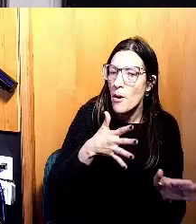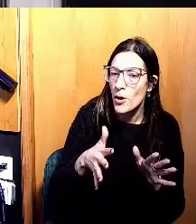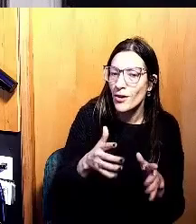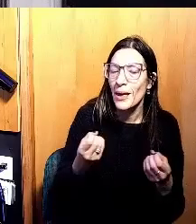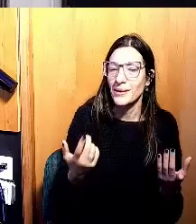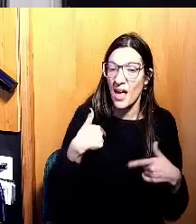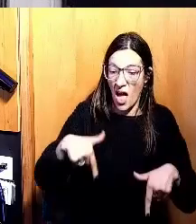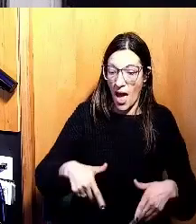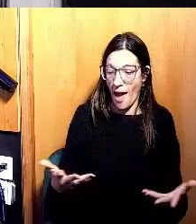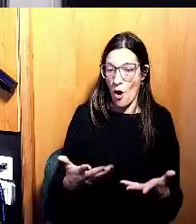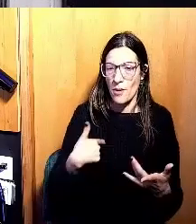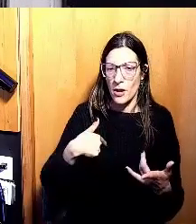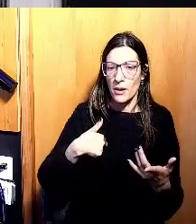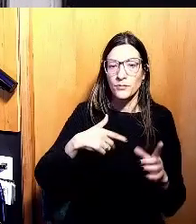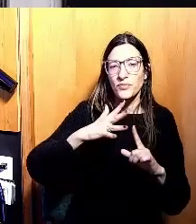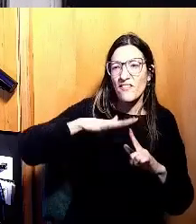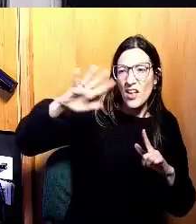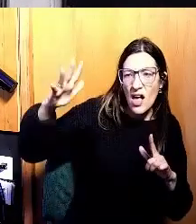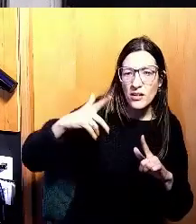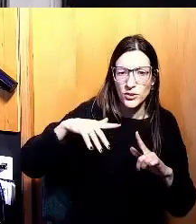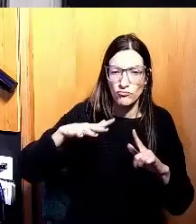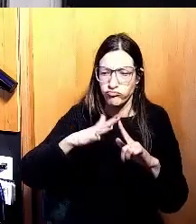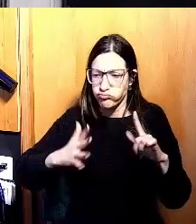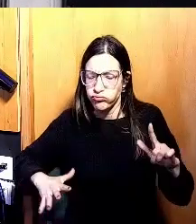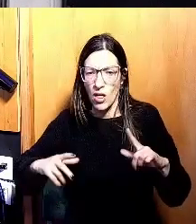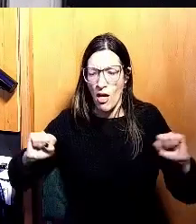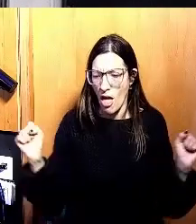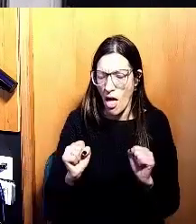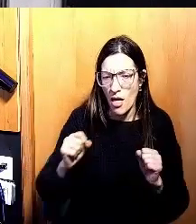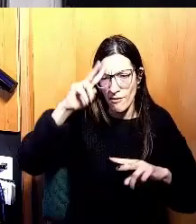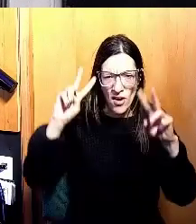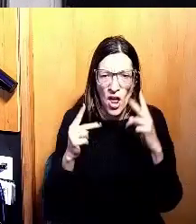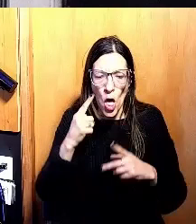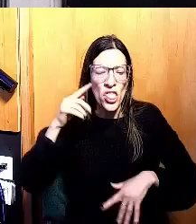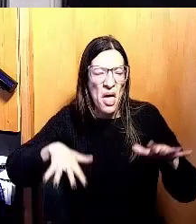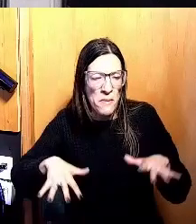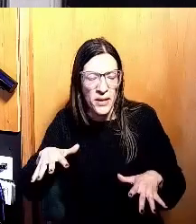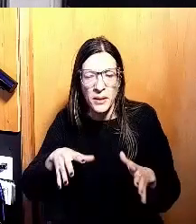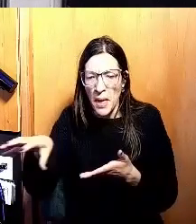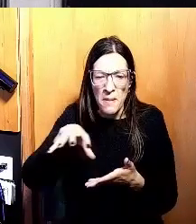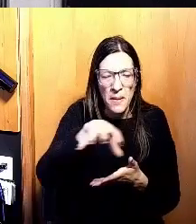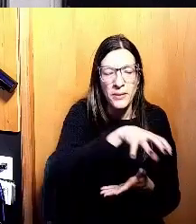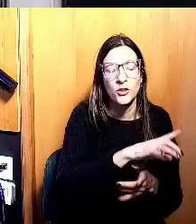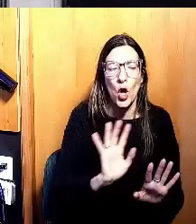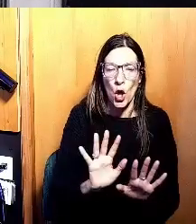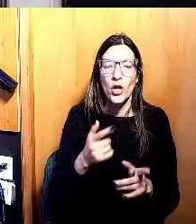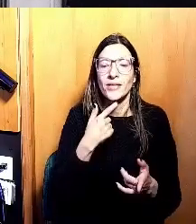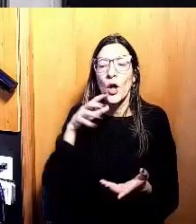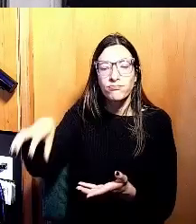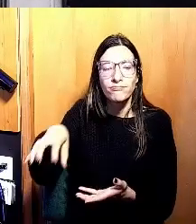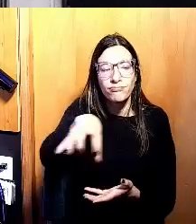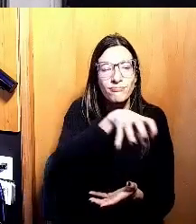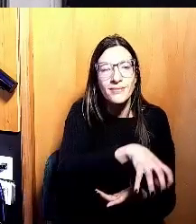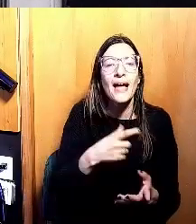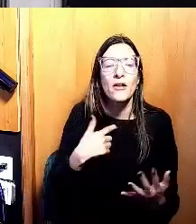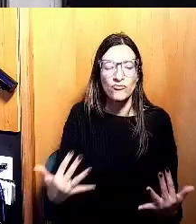estaciones puntuales que están dispersas, medidas específicas para determinadas empresas, pero junto con las